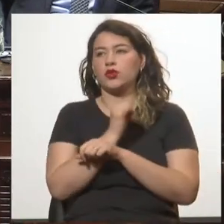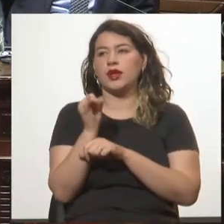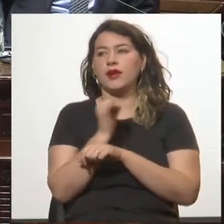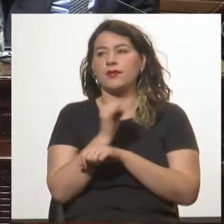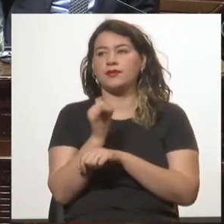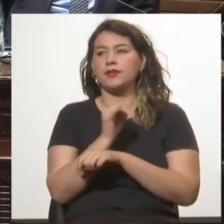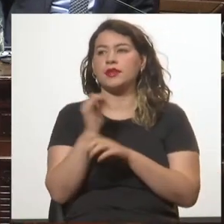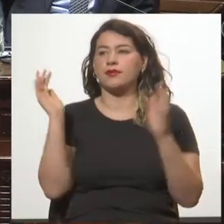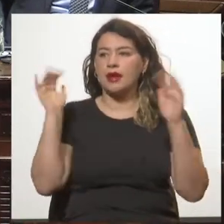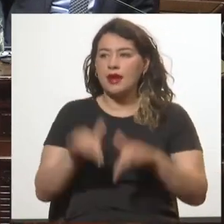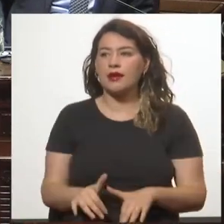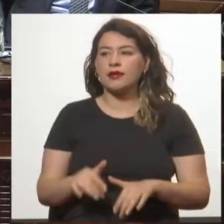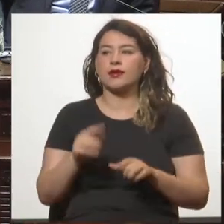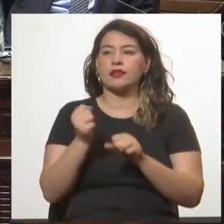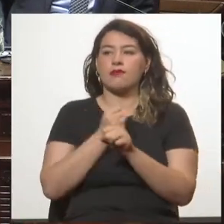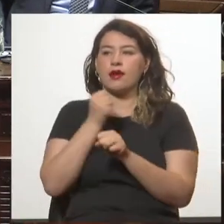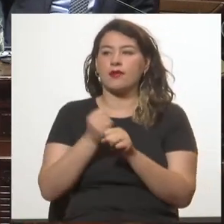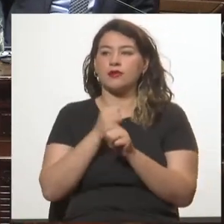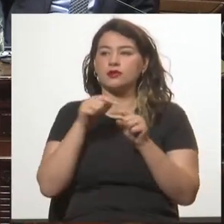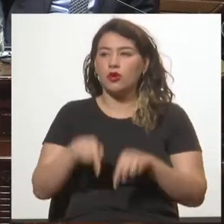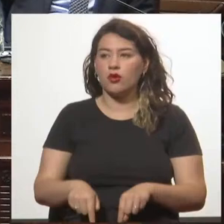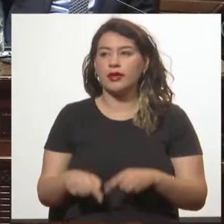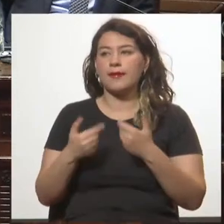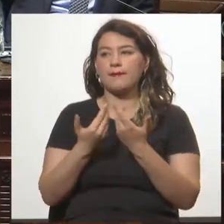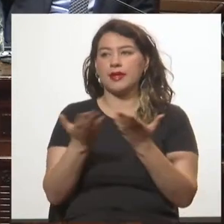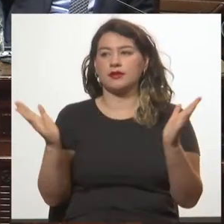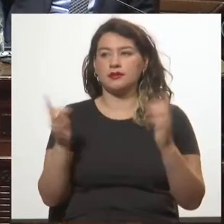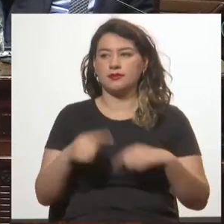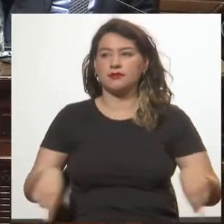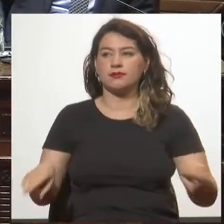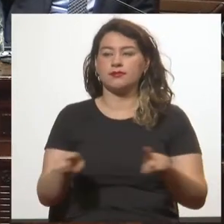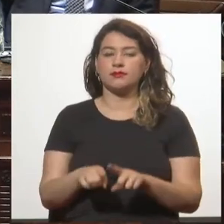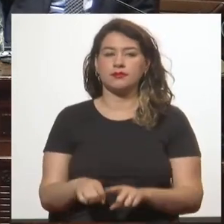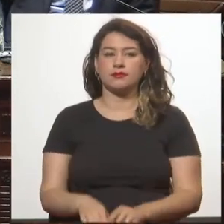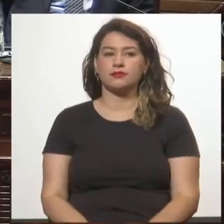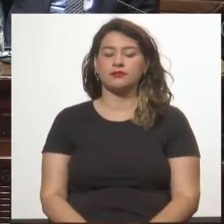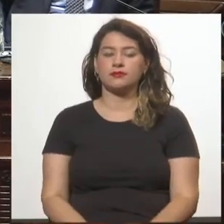por el desarrollo de esta sesión que ingresé en la sala